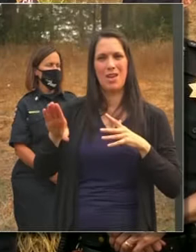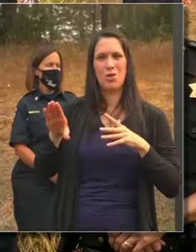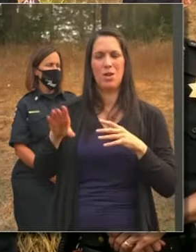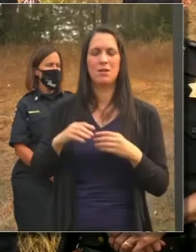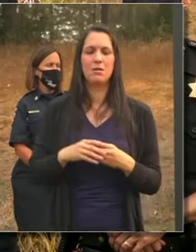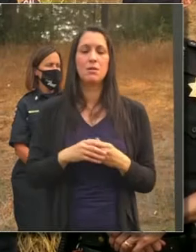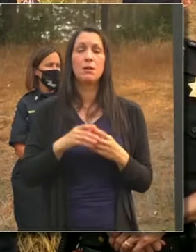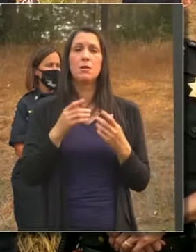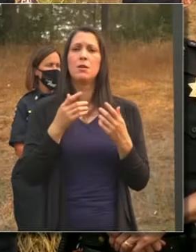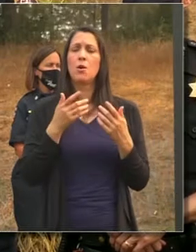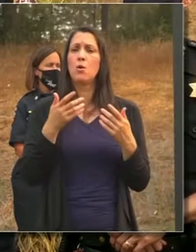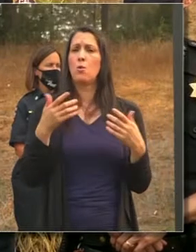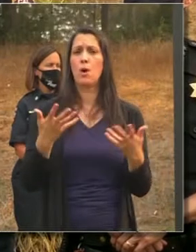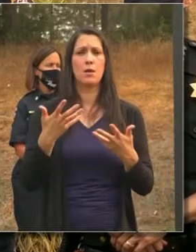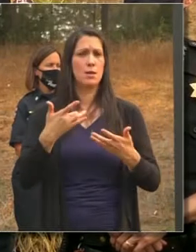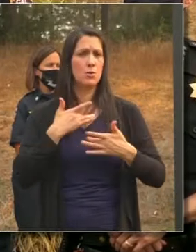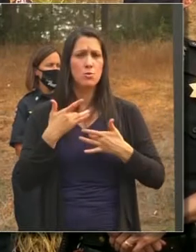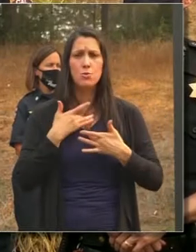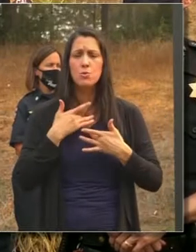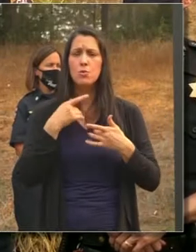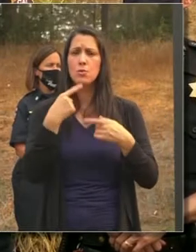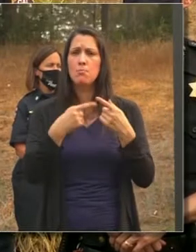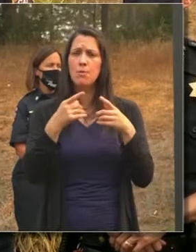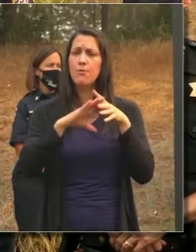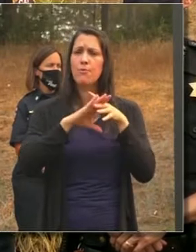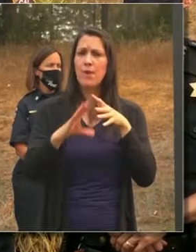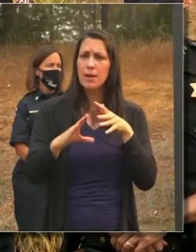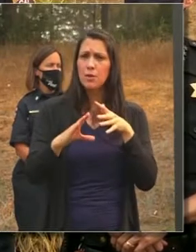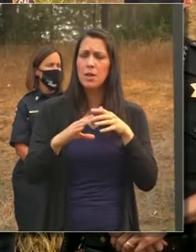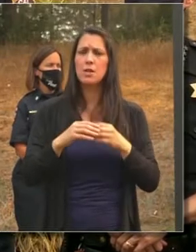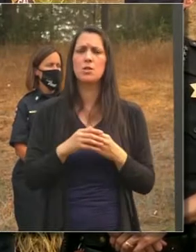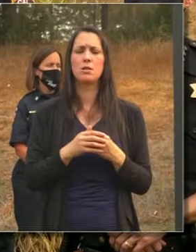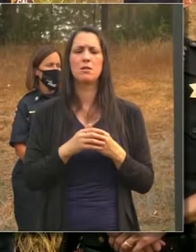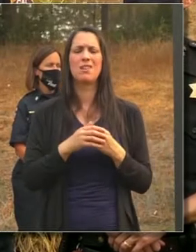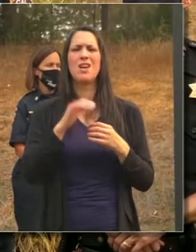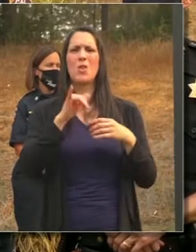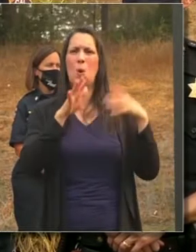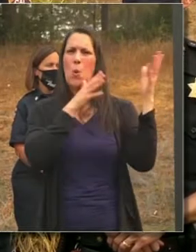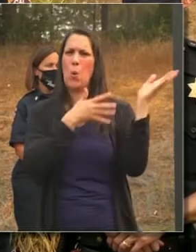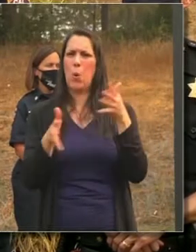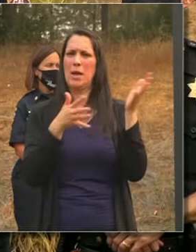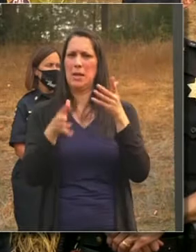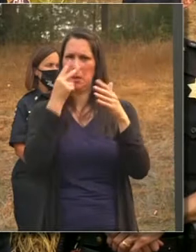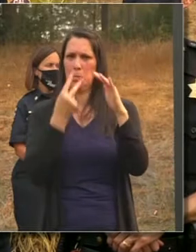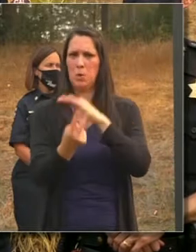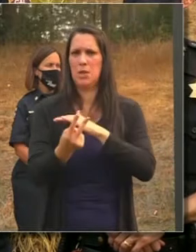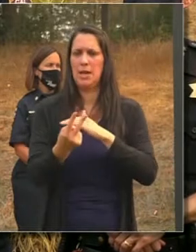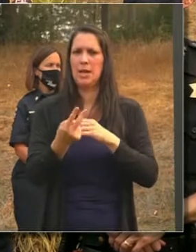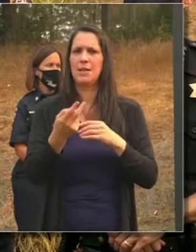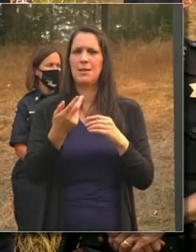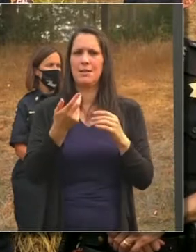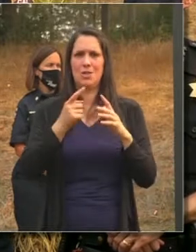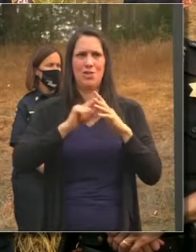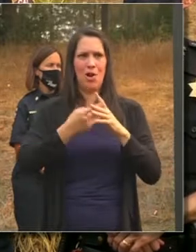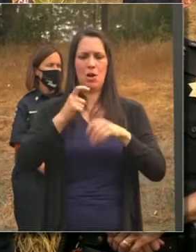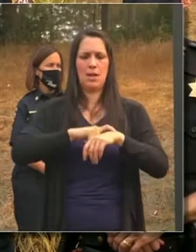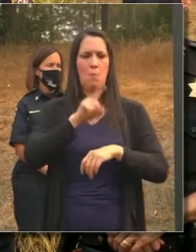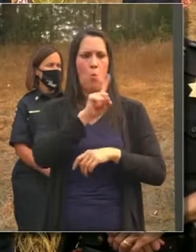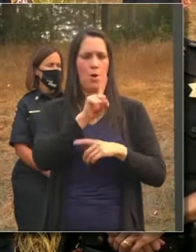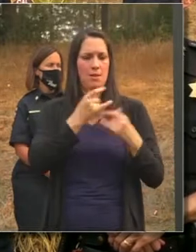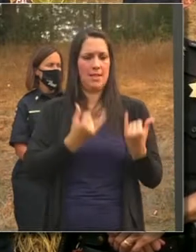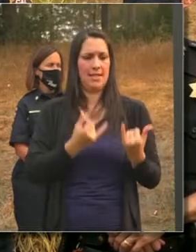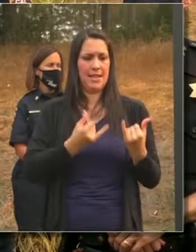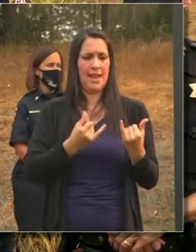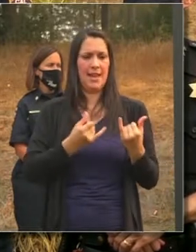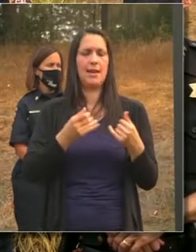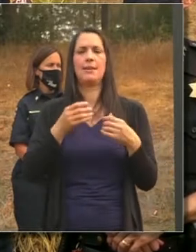están fuera la preocupación más grande que tenemos en cuanto a evaluación a evacuaciones es esta advertencia de bandera roja que entró en